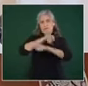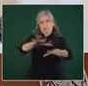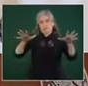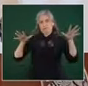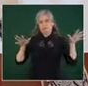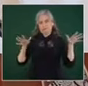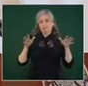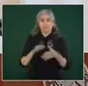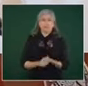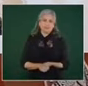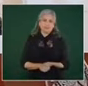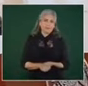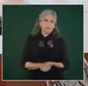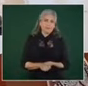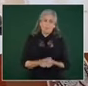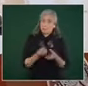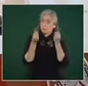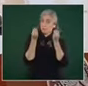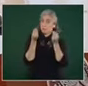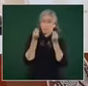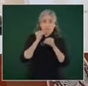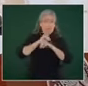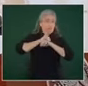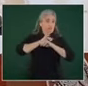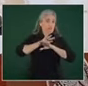difundido mucho muy